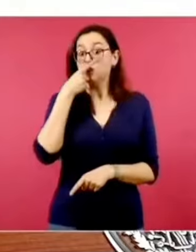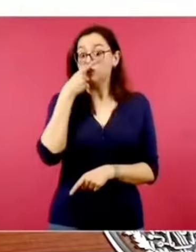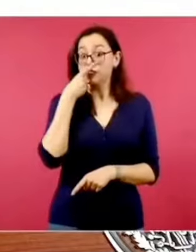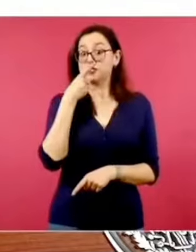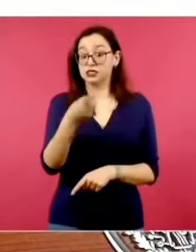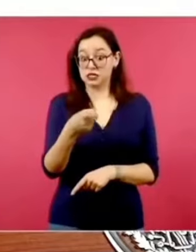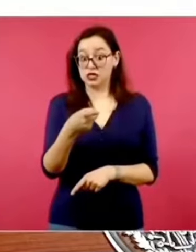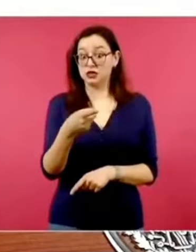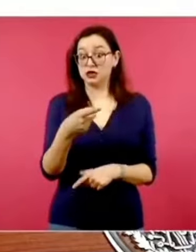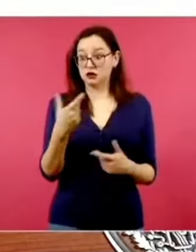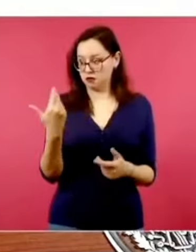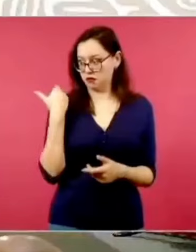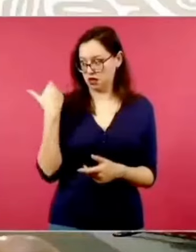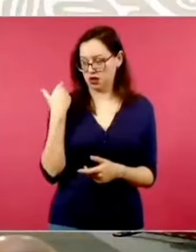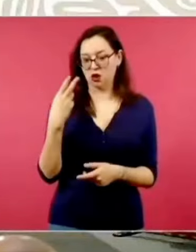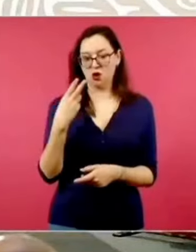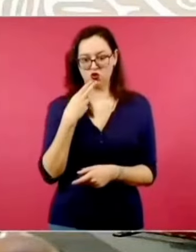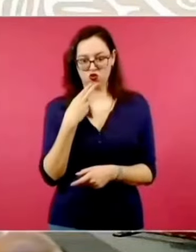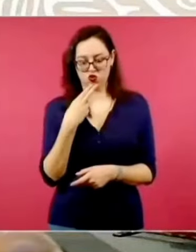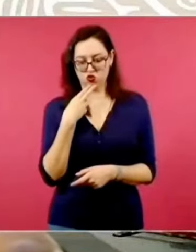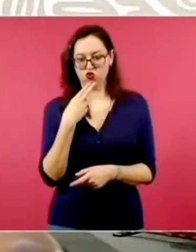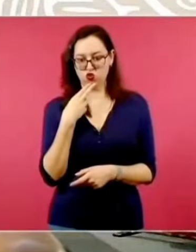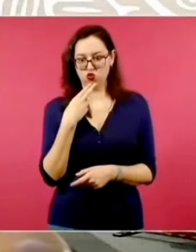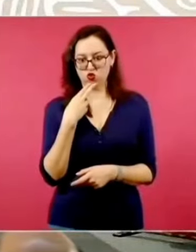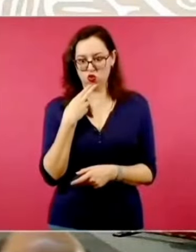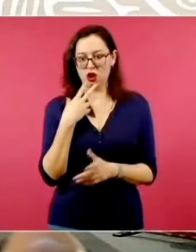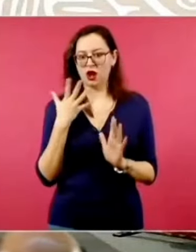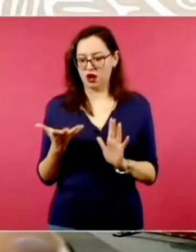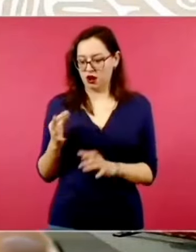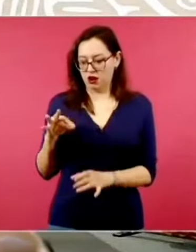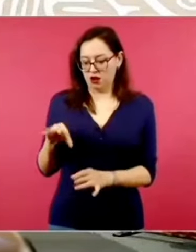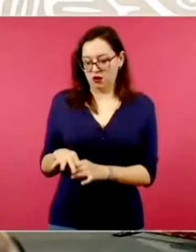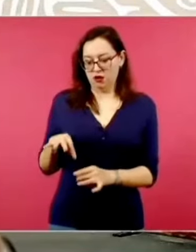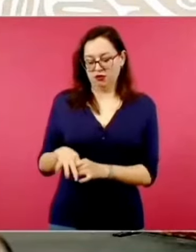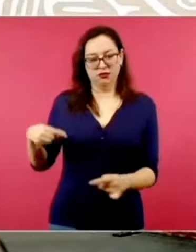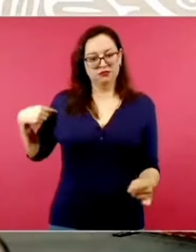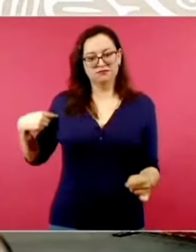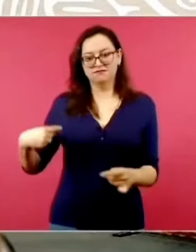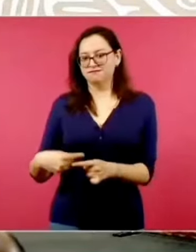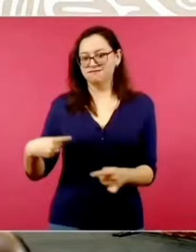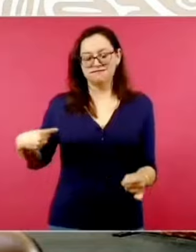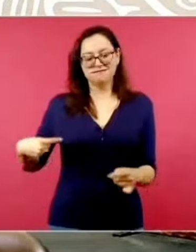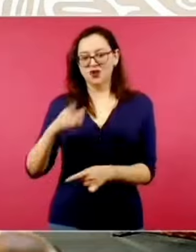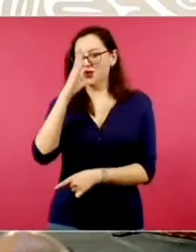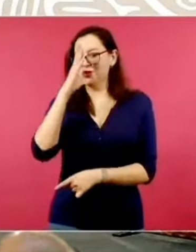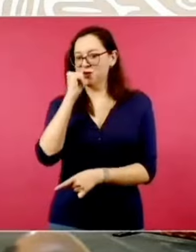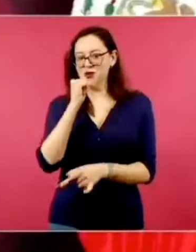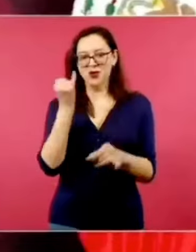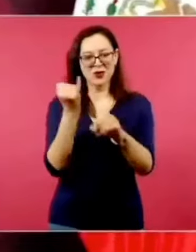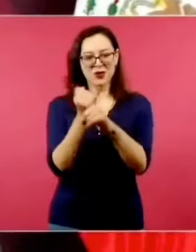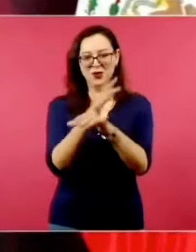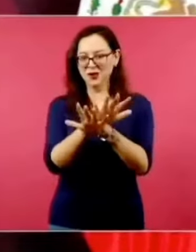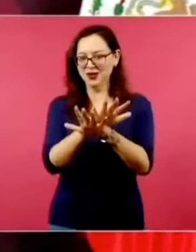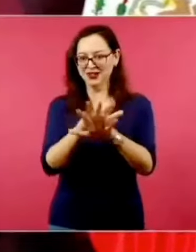pasó lo del proceso electoral pero eh